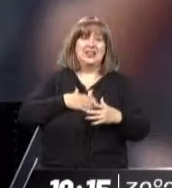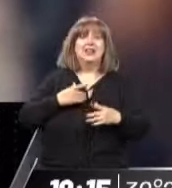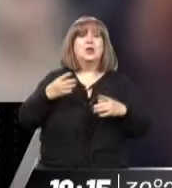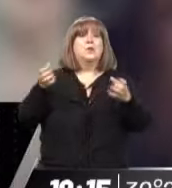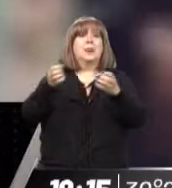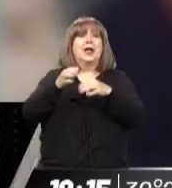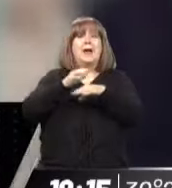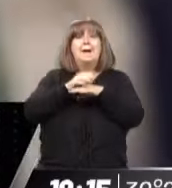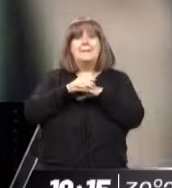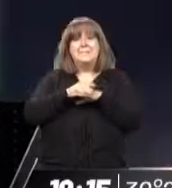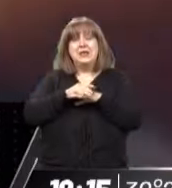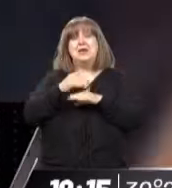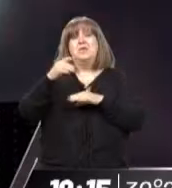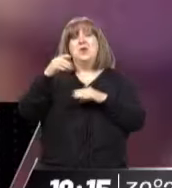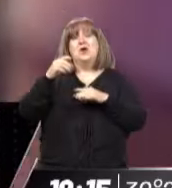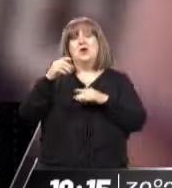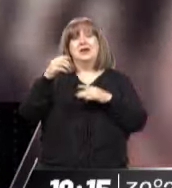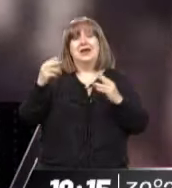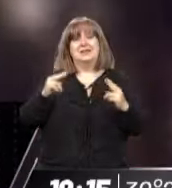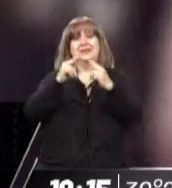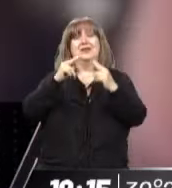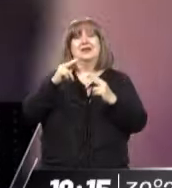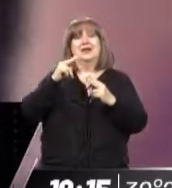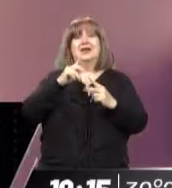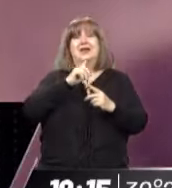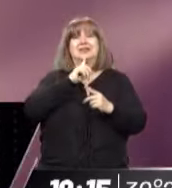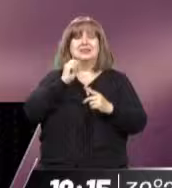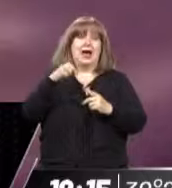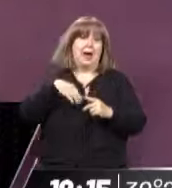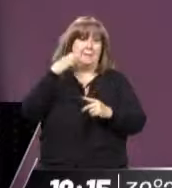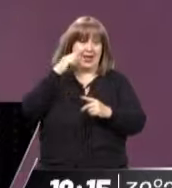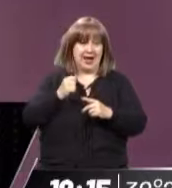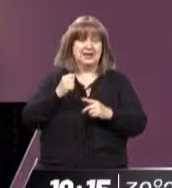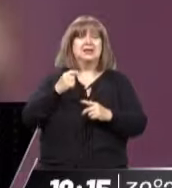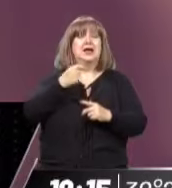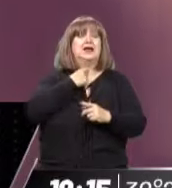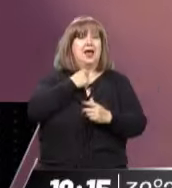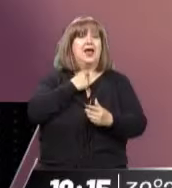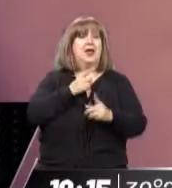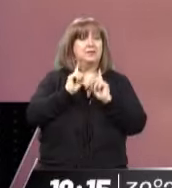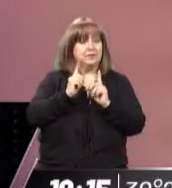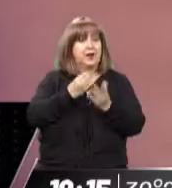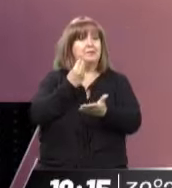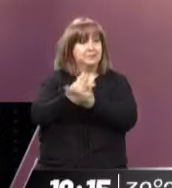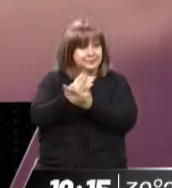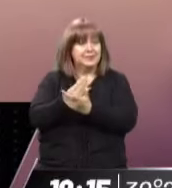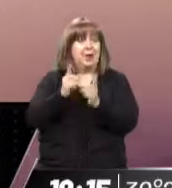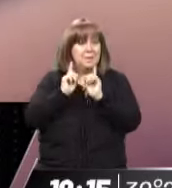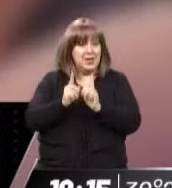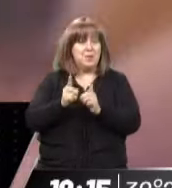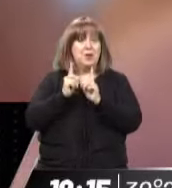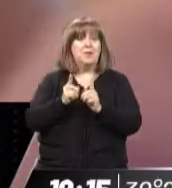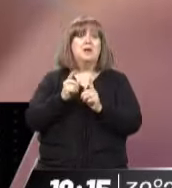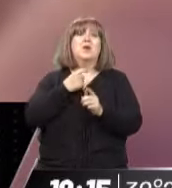porque se dieron la mano, todo de palabra, para que este hombre renueve nuevamente el cargo, pensando en las eliminatorias